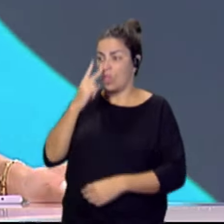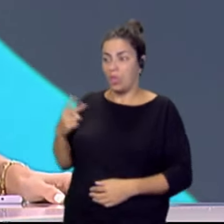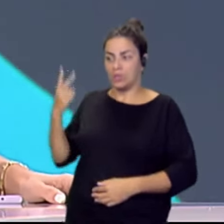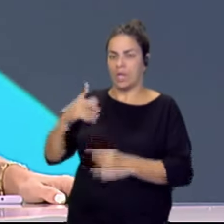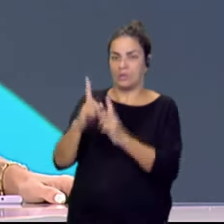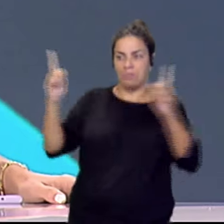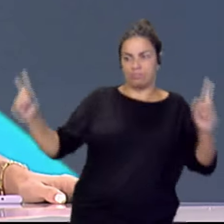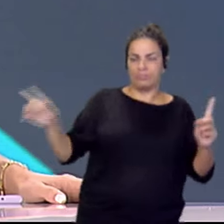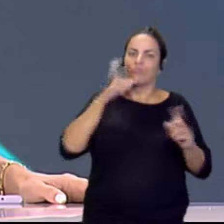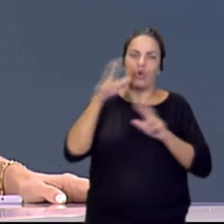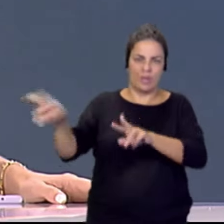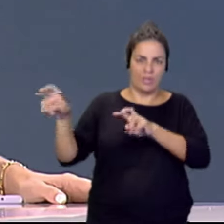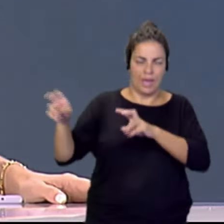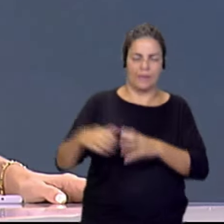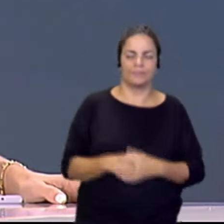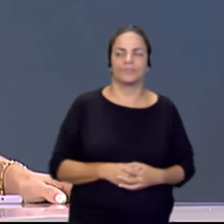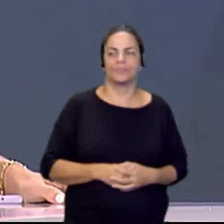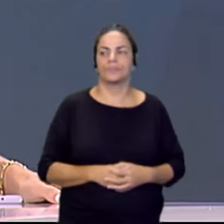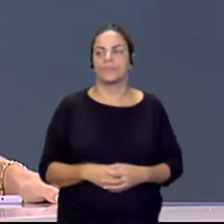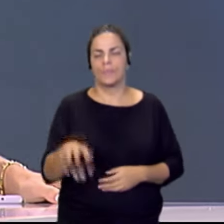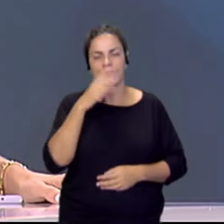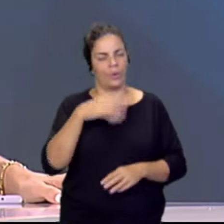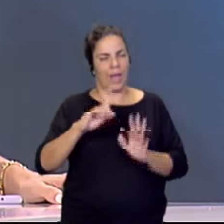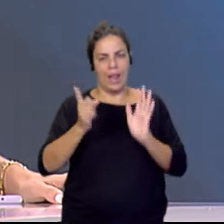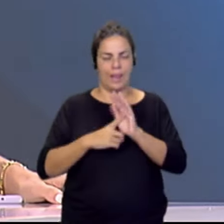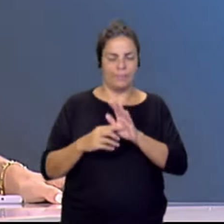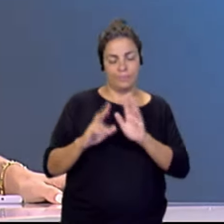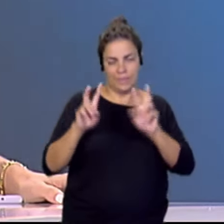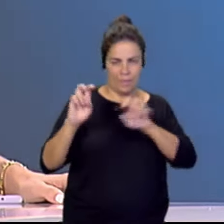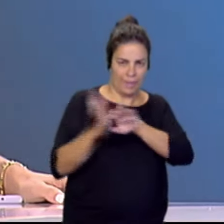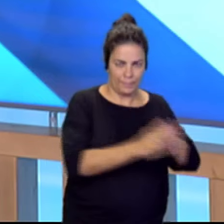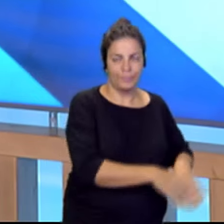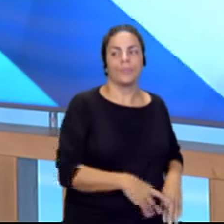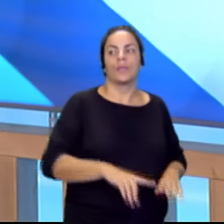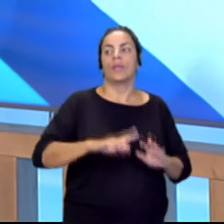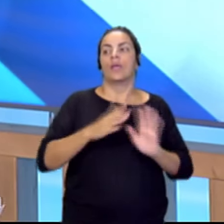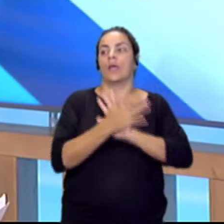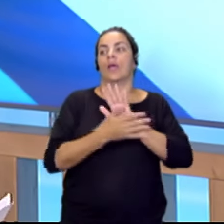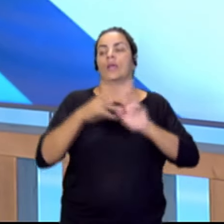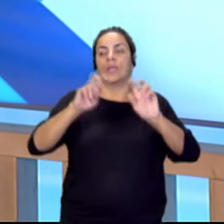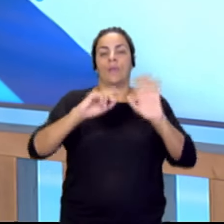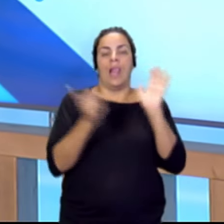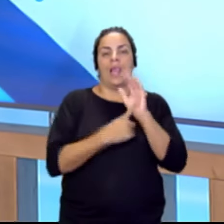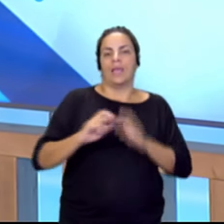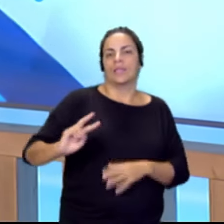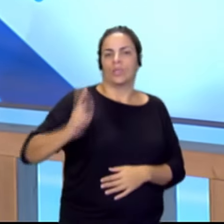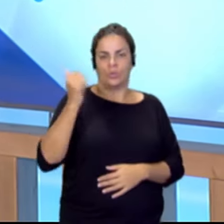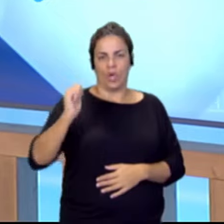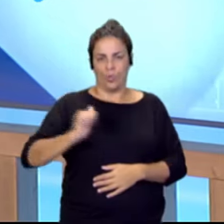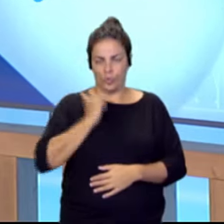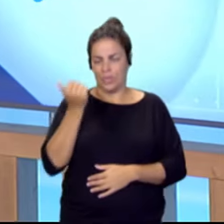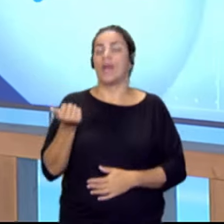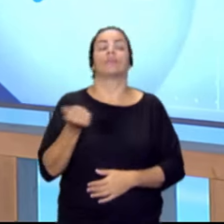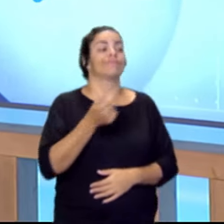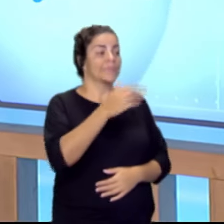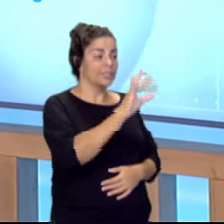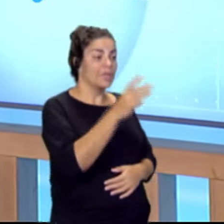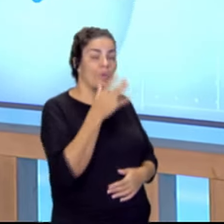Bueno, cambiamos de asunto y hablamos ahora de la ley de segunda oportunidad, María. Porque da la posibilidad de cancelar